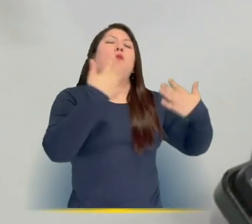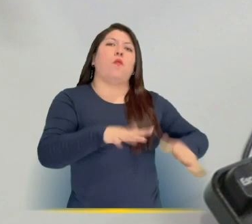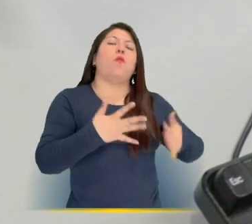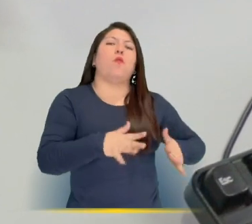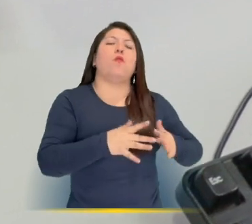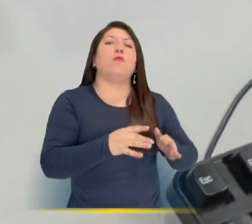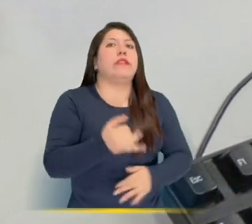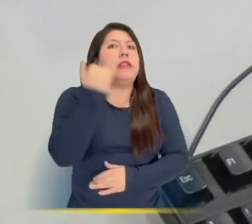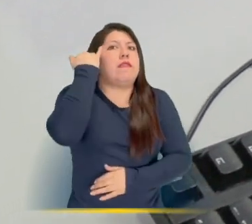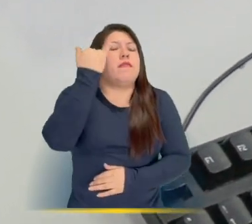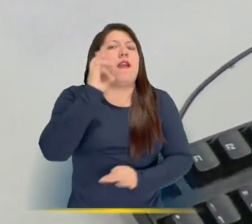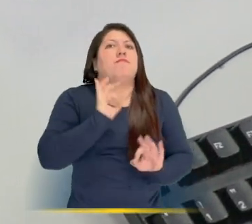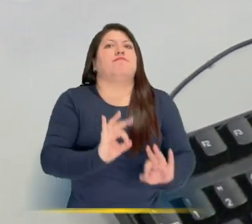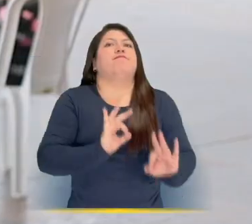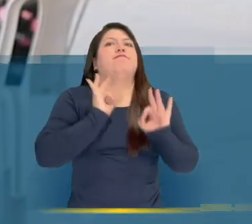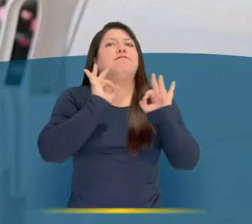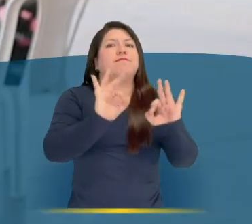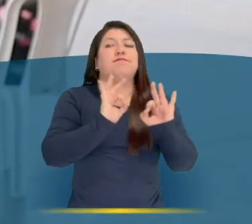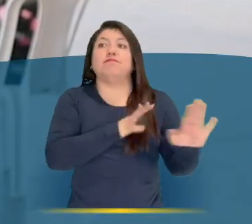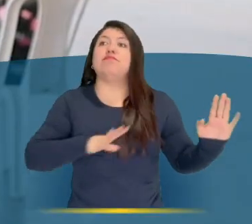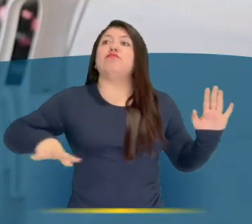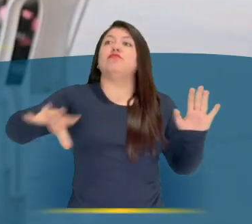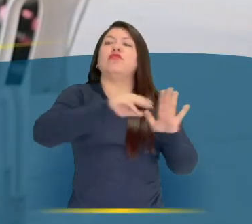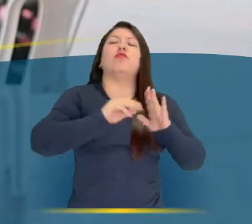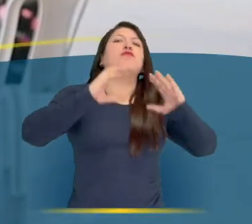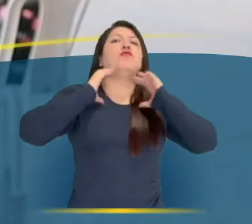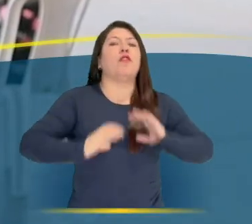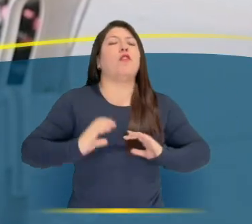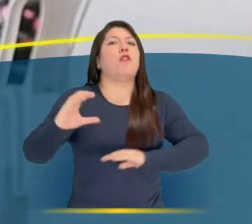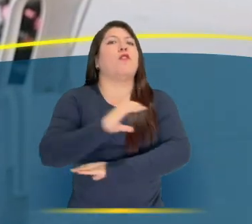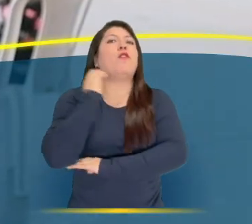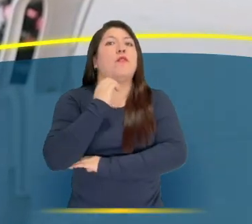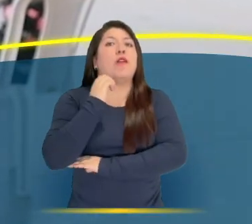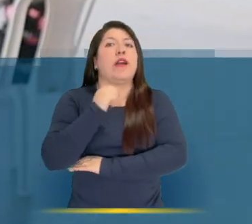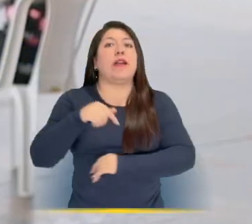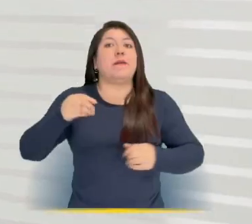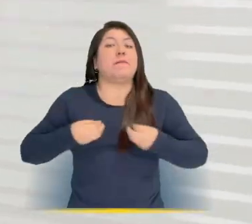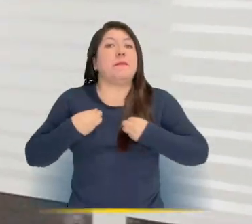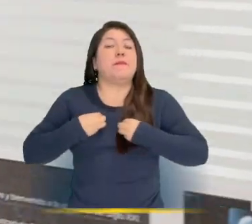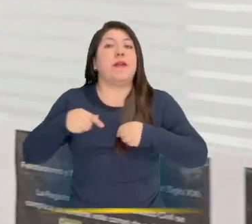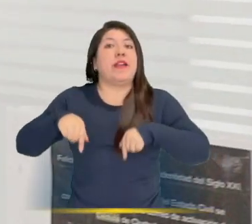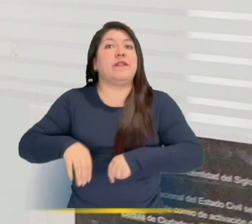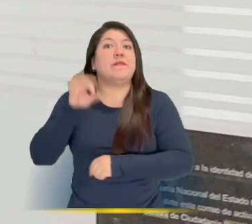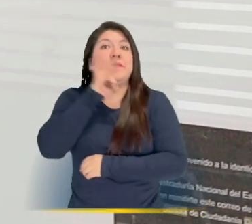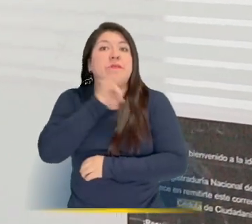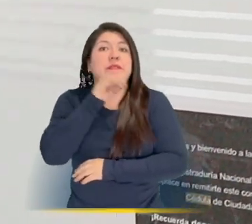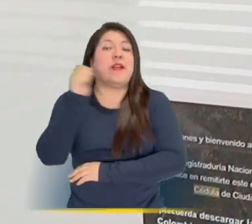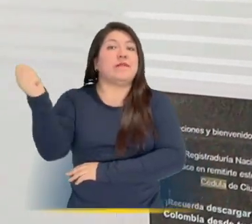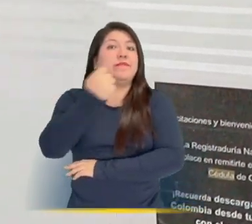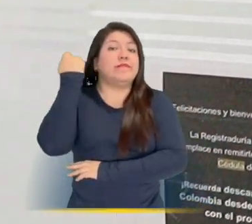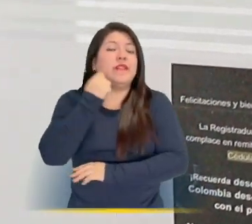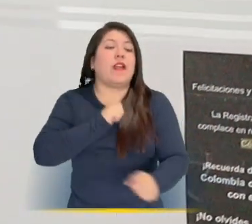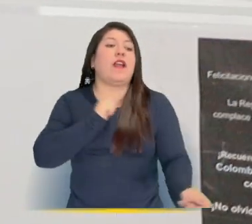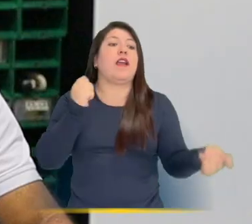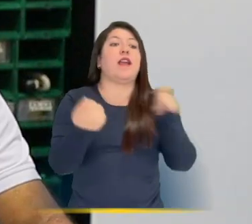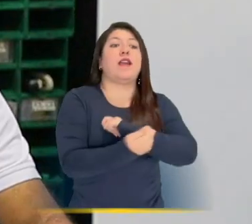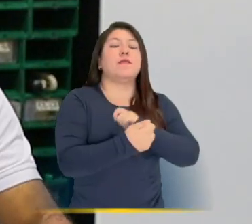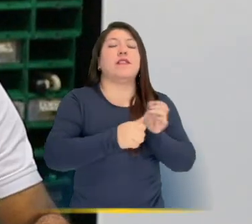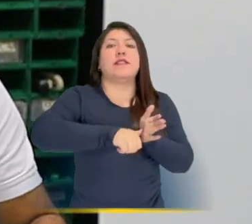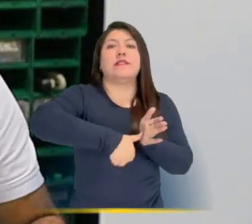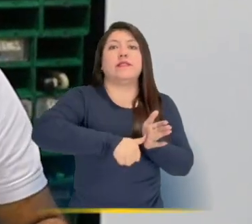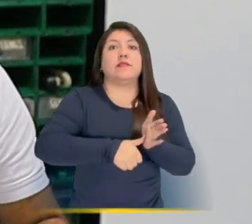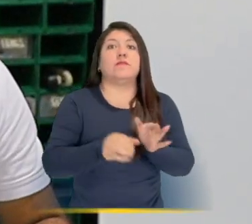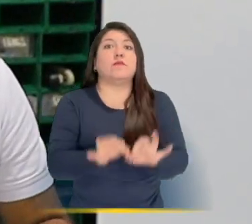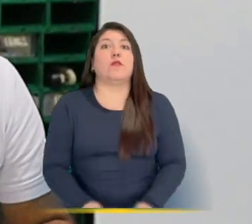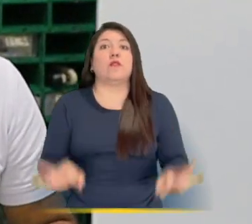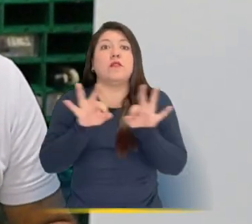por esta muy buena idea para que nosotros los colombianos y los llaneros vengamos a hacer nuestro cambio de cédula.